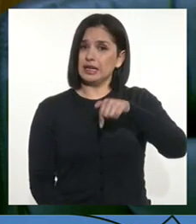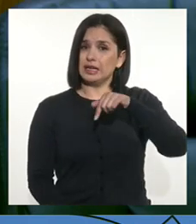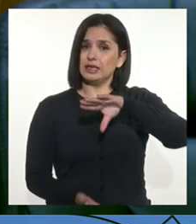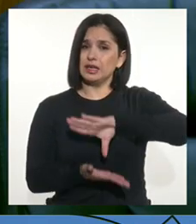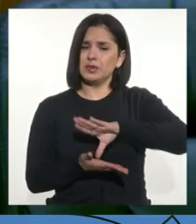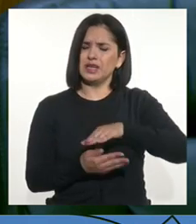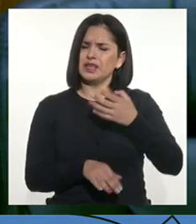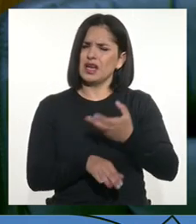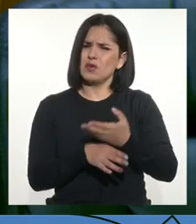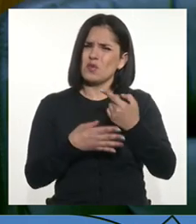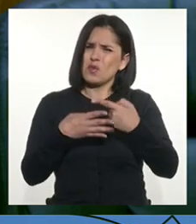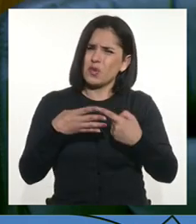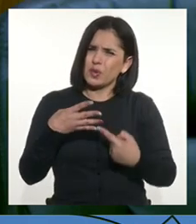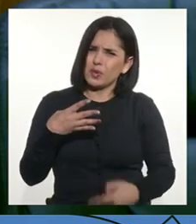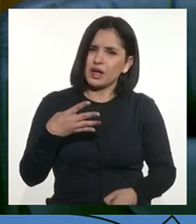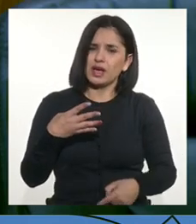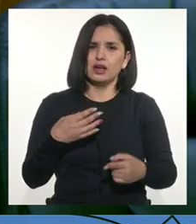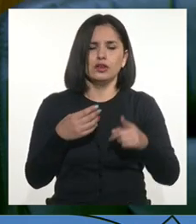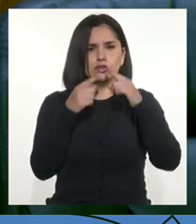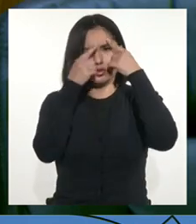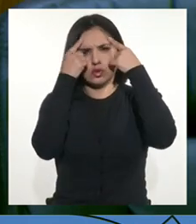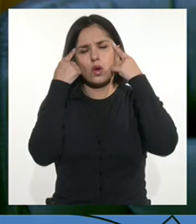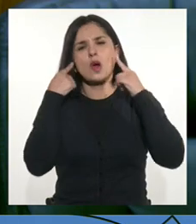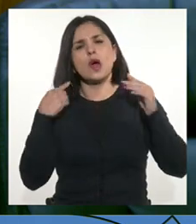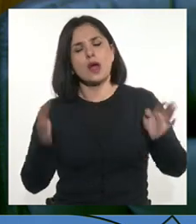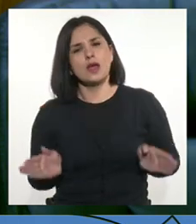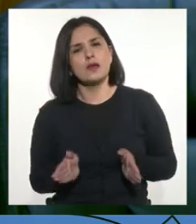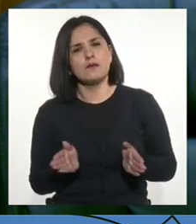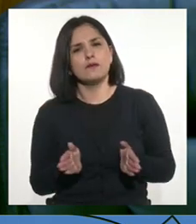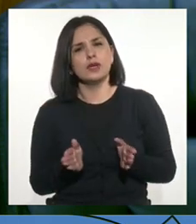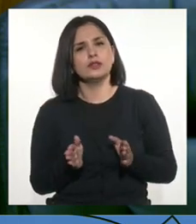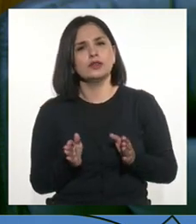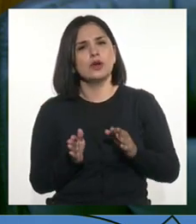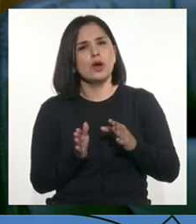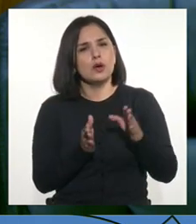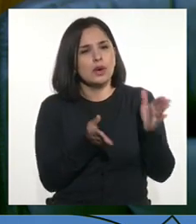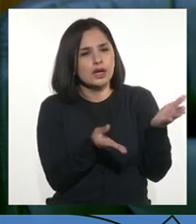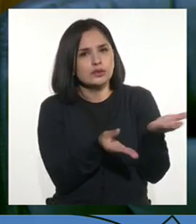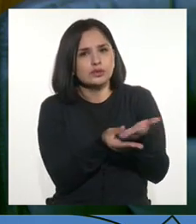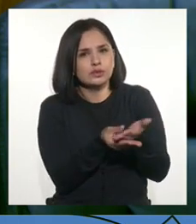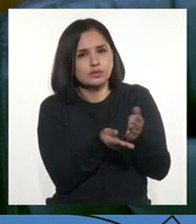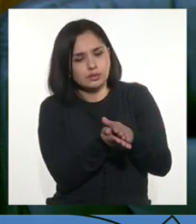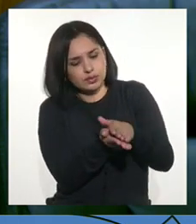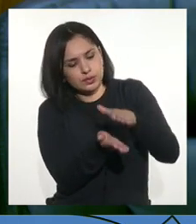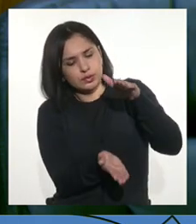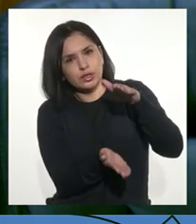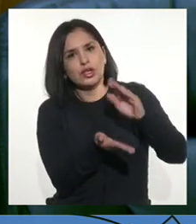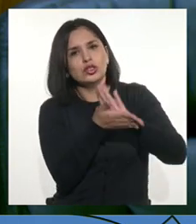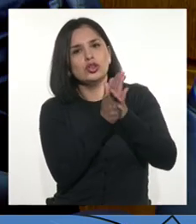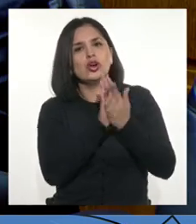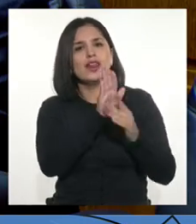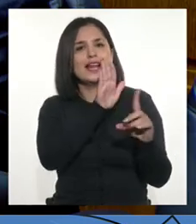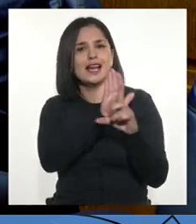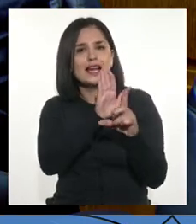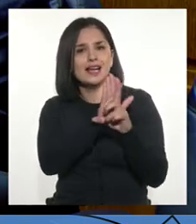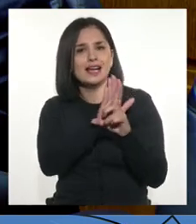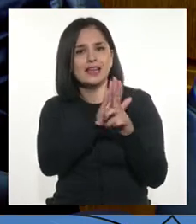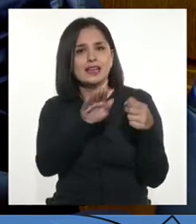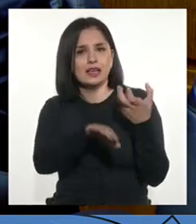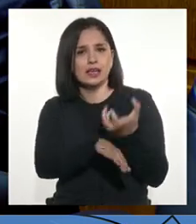existido varios y valiosos esfuerzos para recopilar y sistematizar las leyes que nos rigen